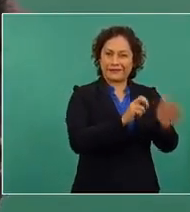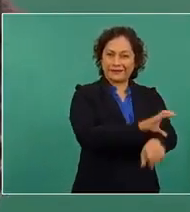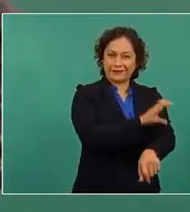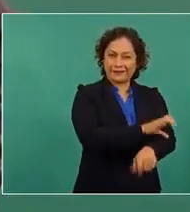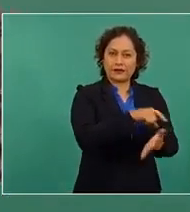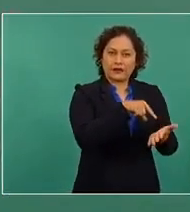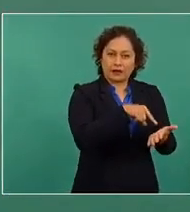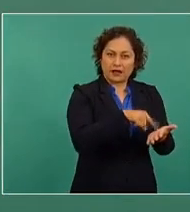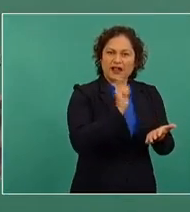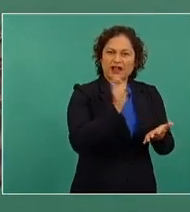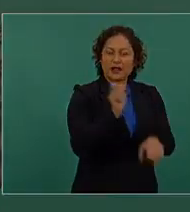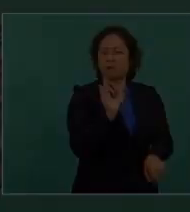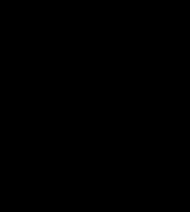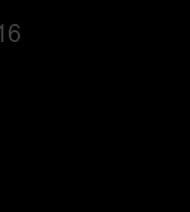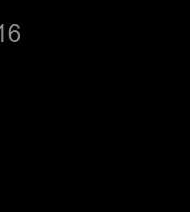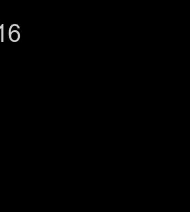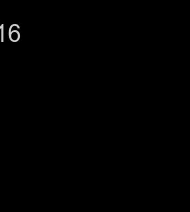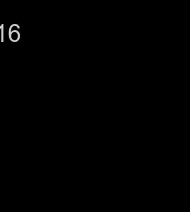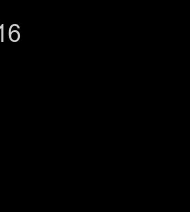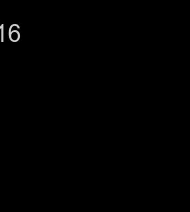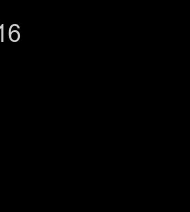favorecer a empresas.